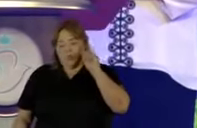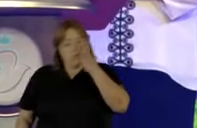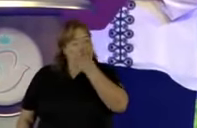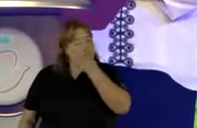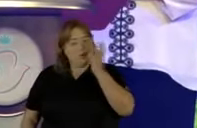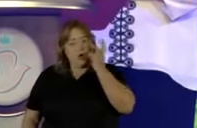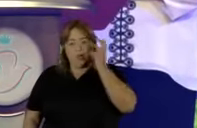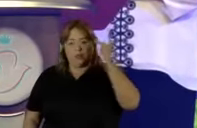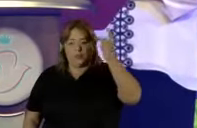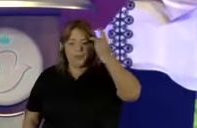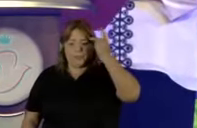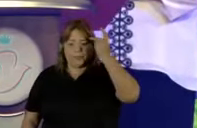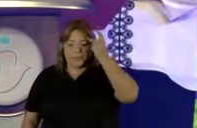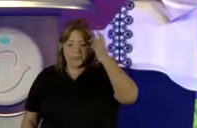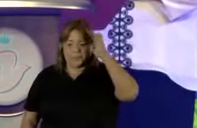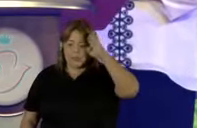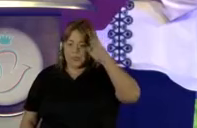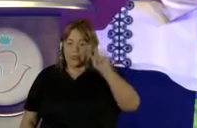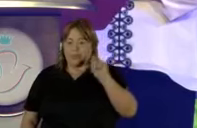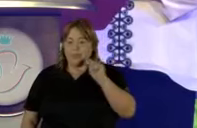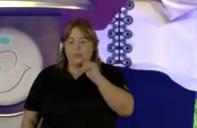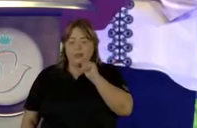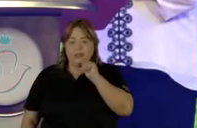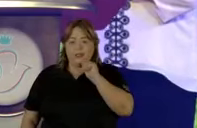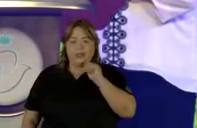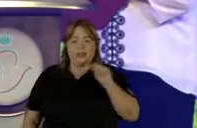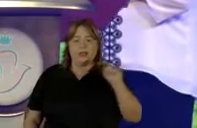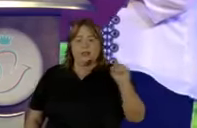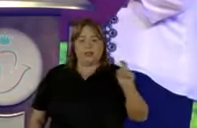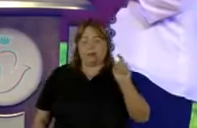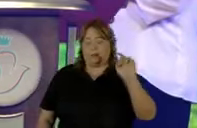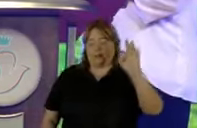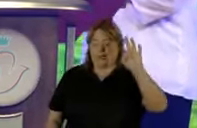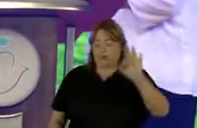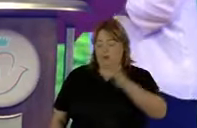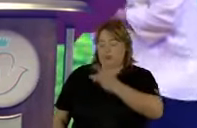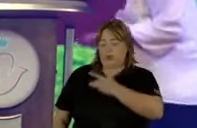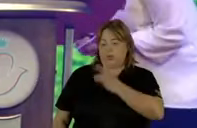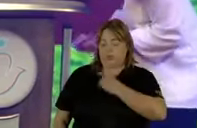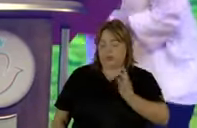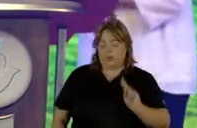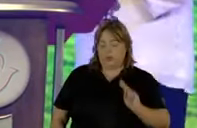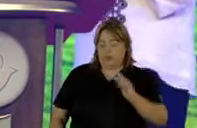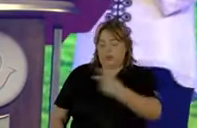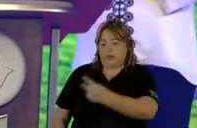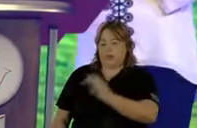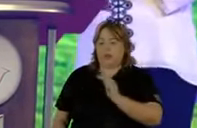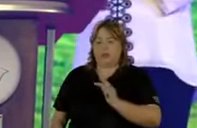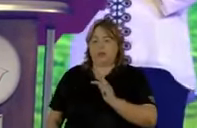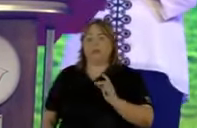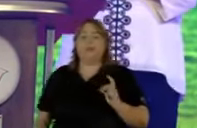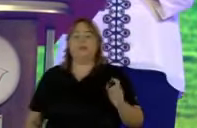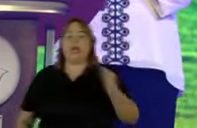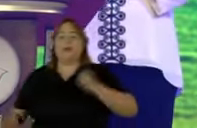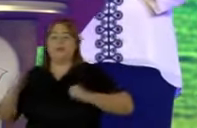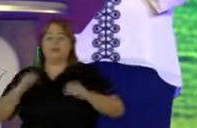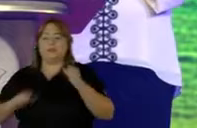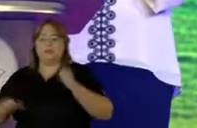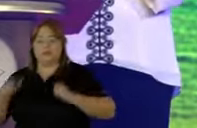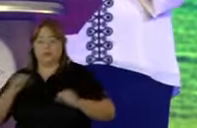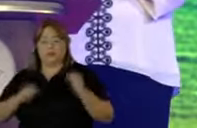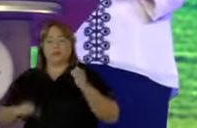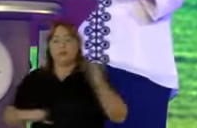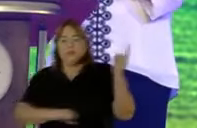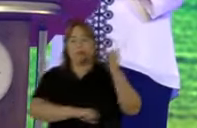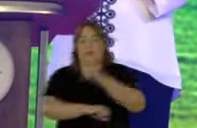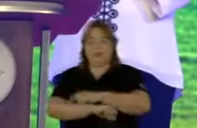que pastora Elizabeth vaya con nosotros. Yo estoy pensando, hermano, en un evento que no solamente va a ser un día